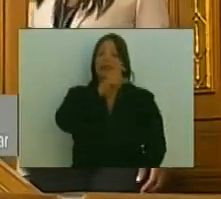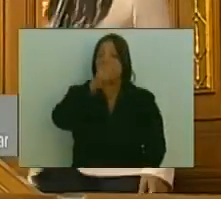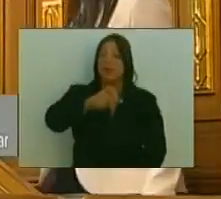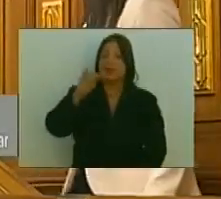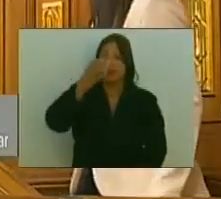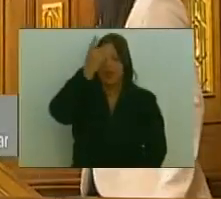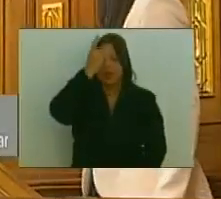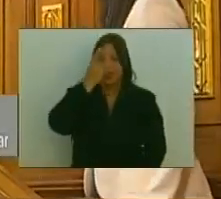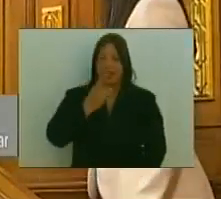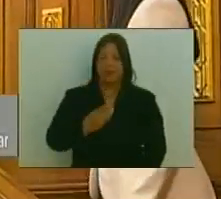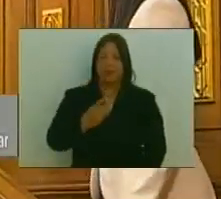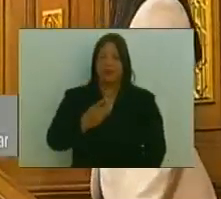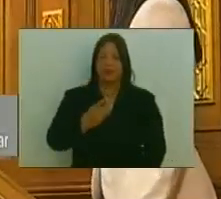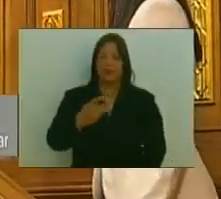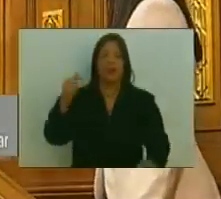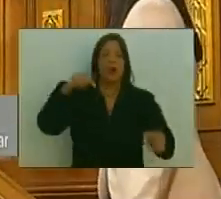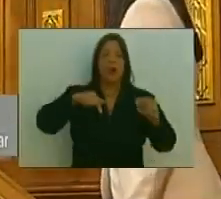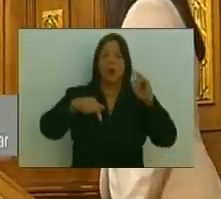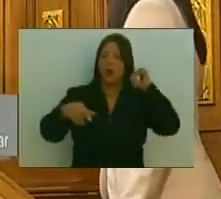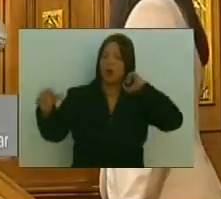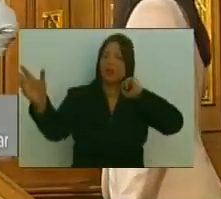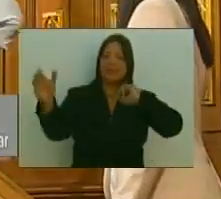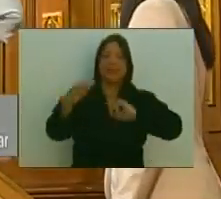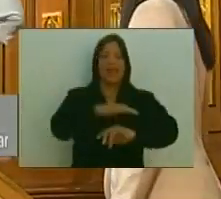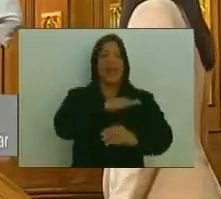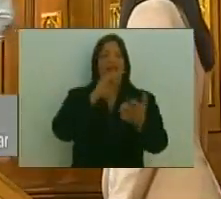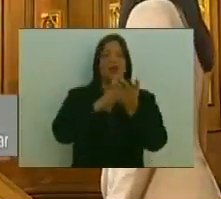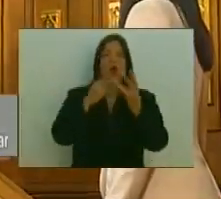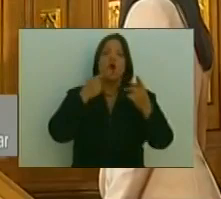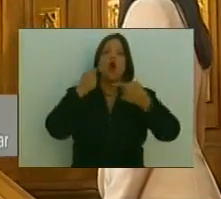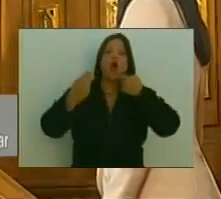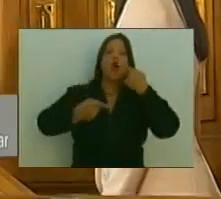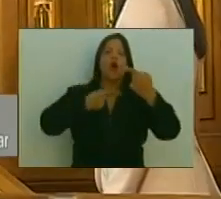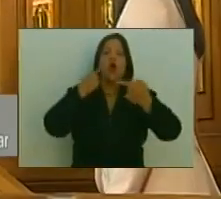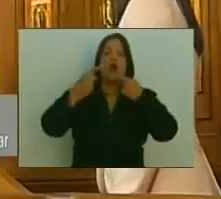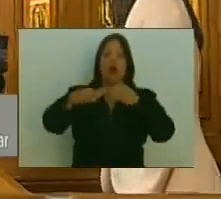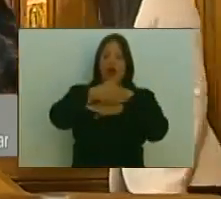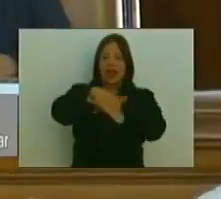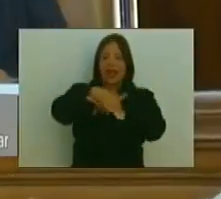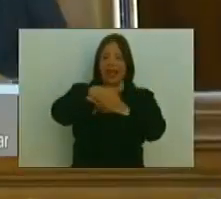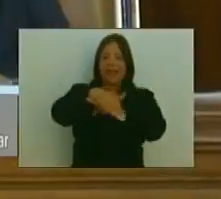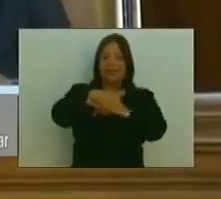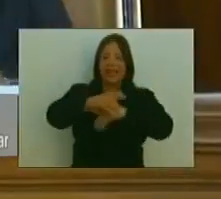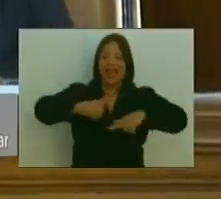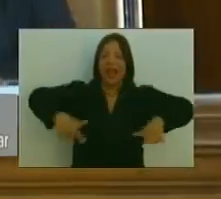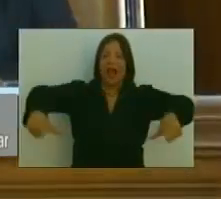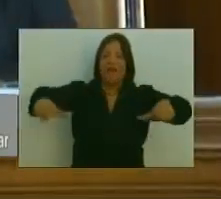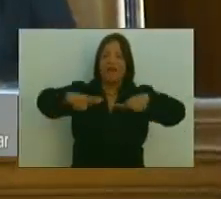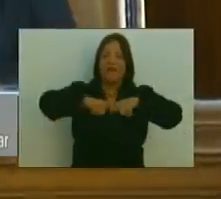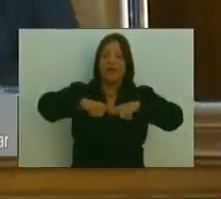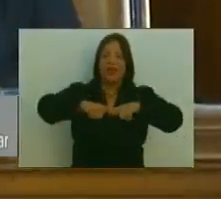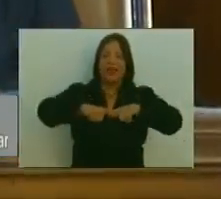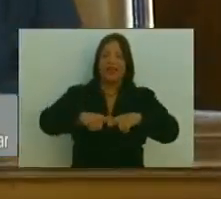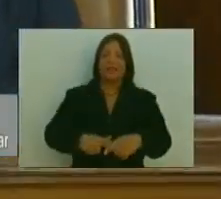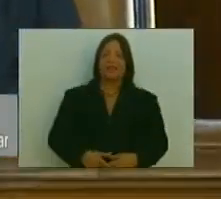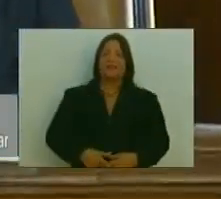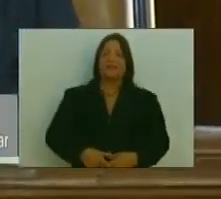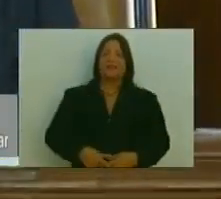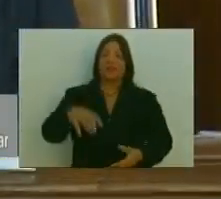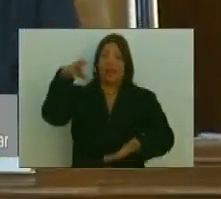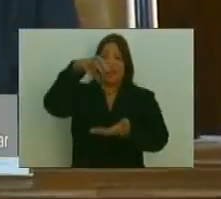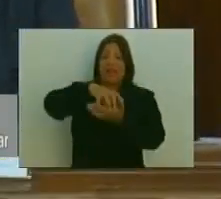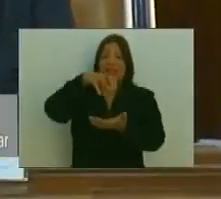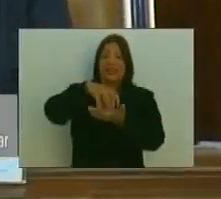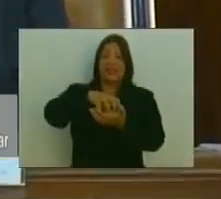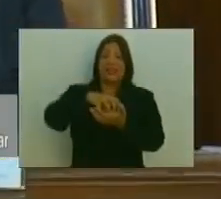con discapacidad que hoy llenaron de color, de vida y de esperanza los jardines del Palacio Legislativo. Sabemos